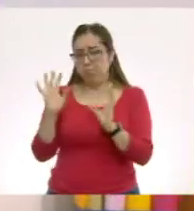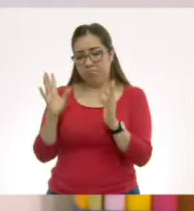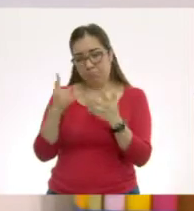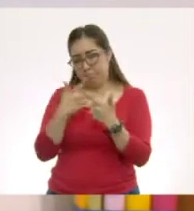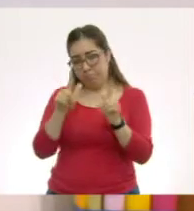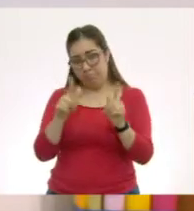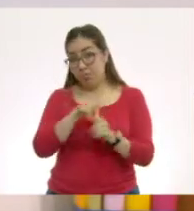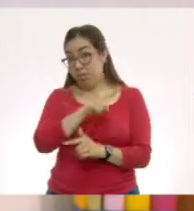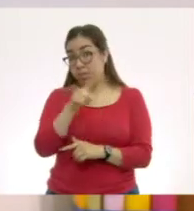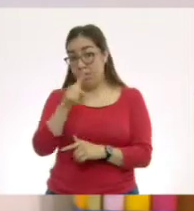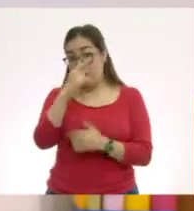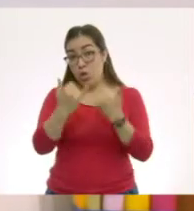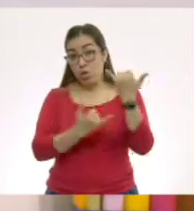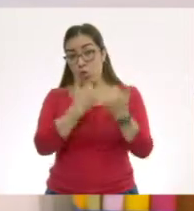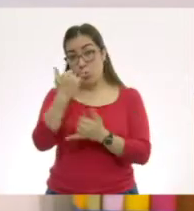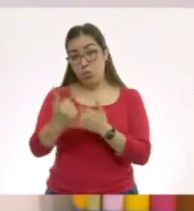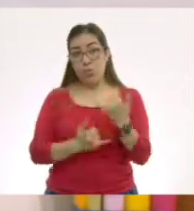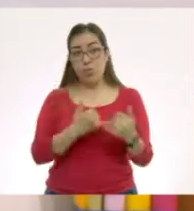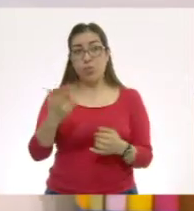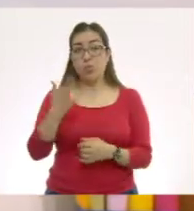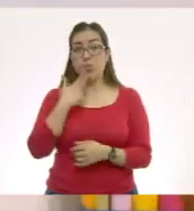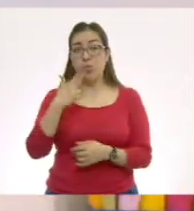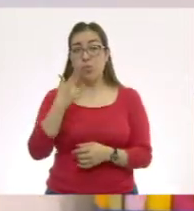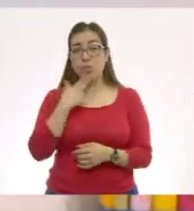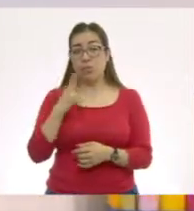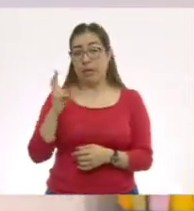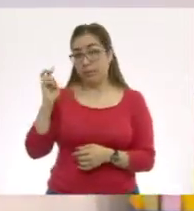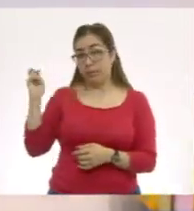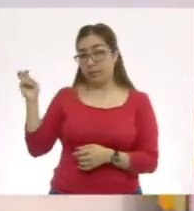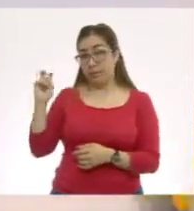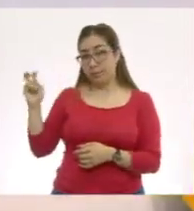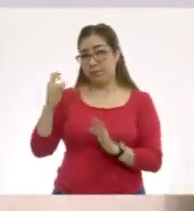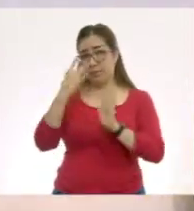vamos a jugar, entonces, utilizando este